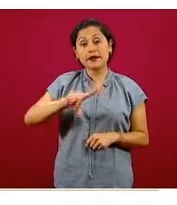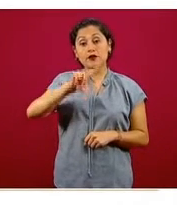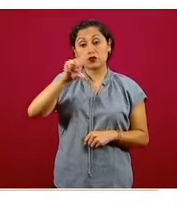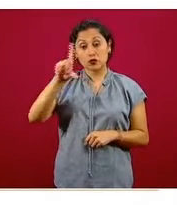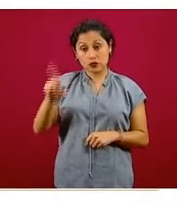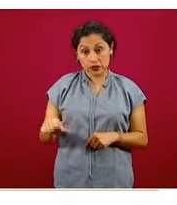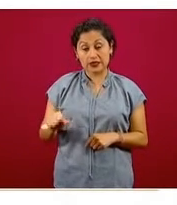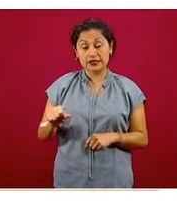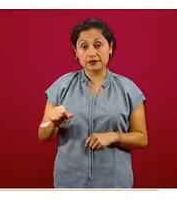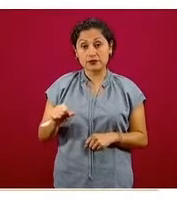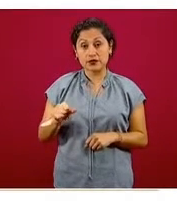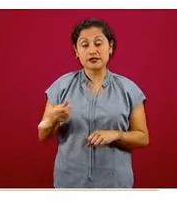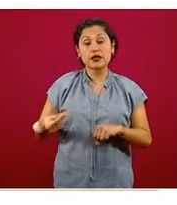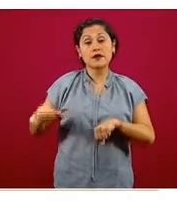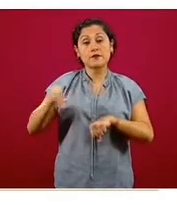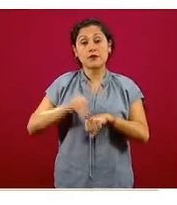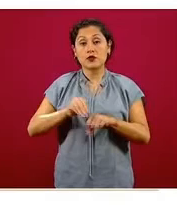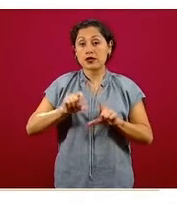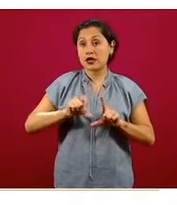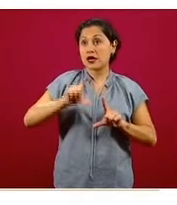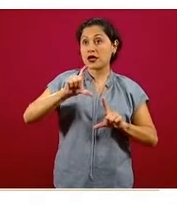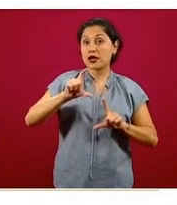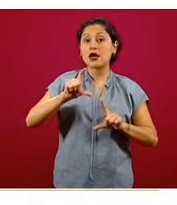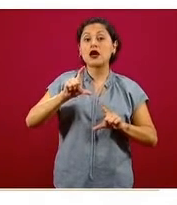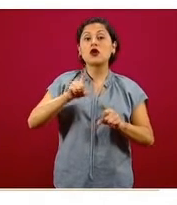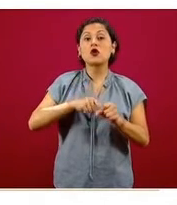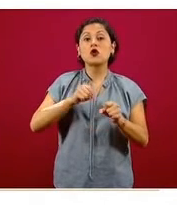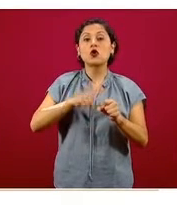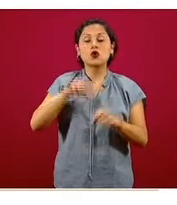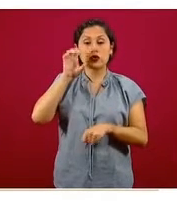las barras de color naranja claro, que son estos